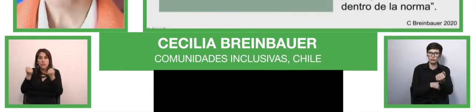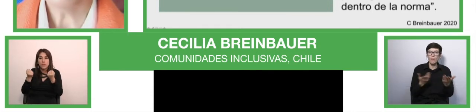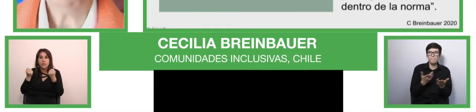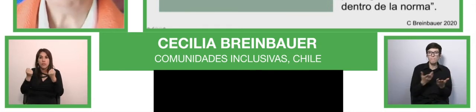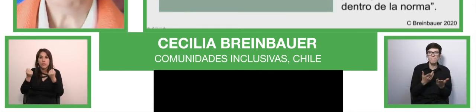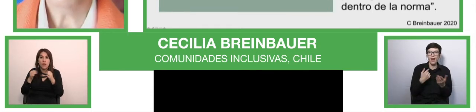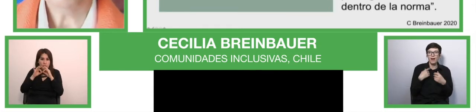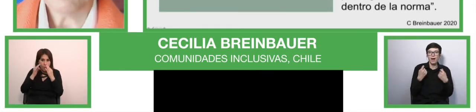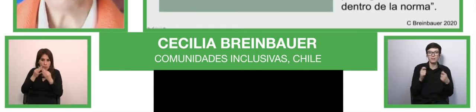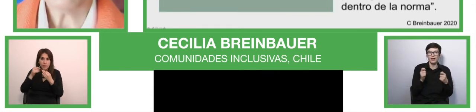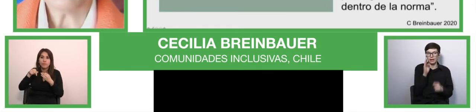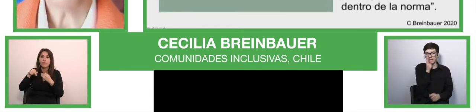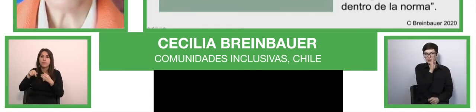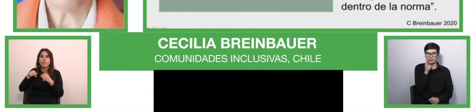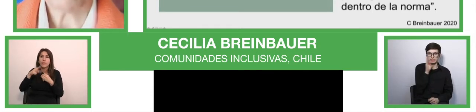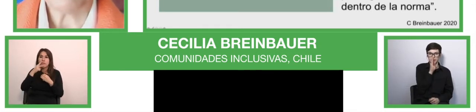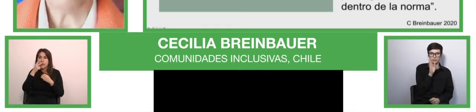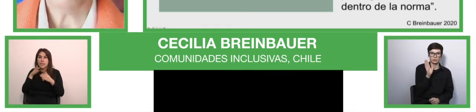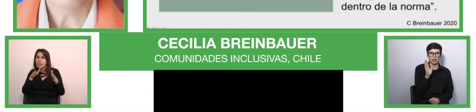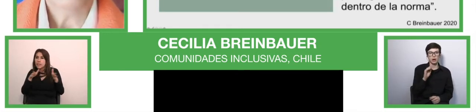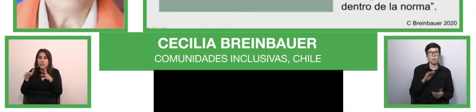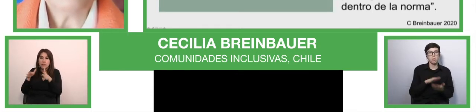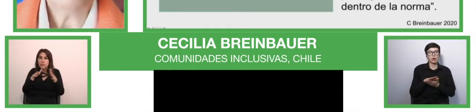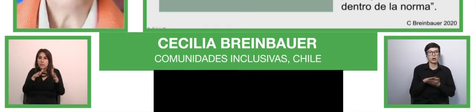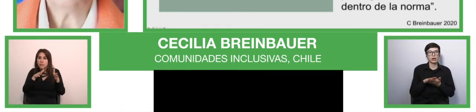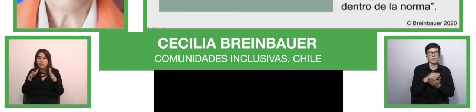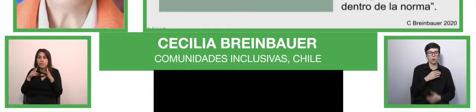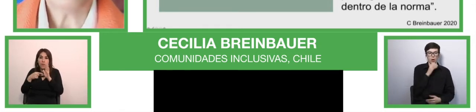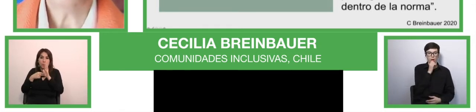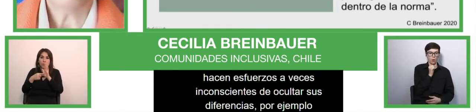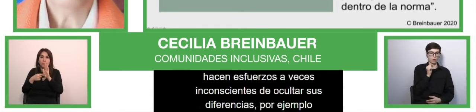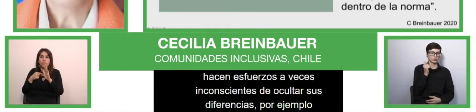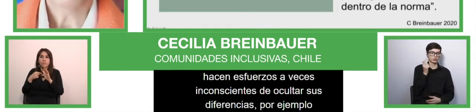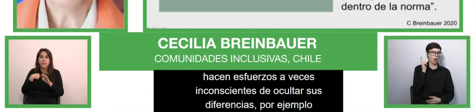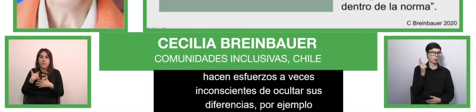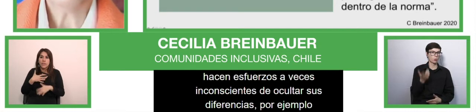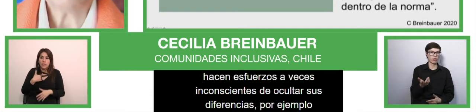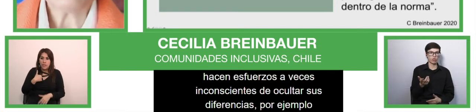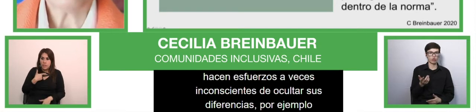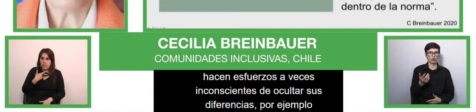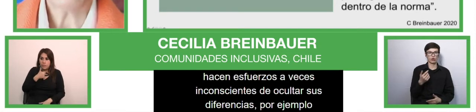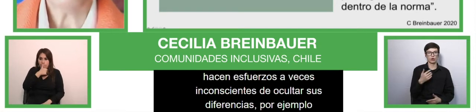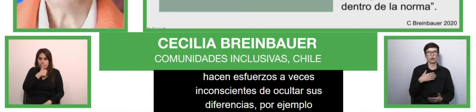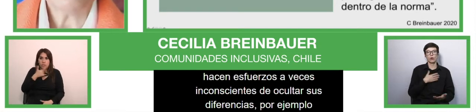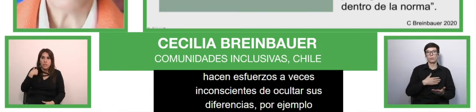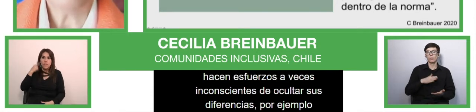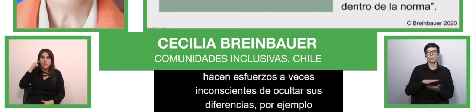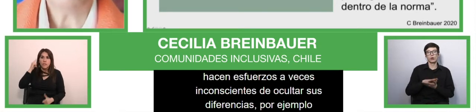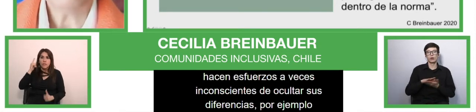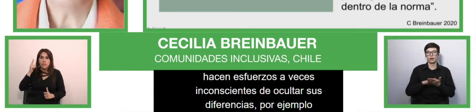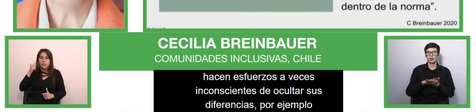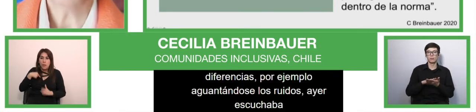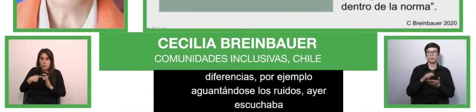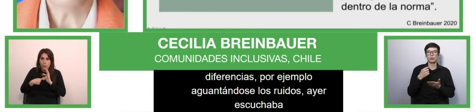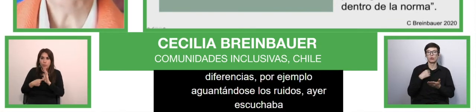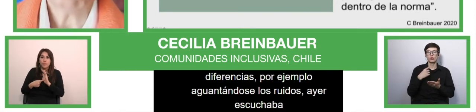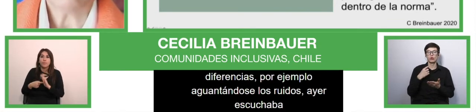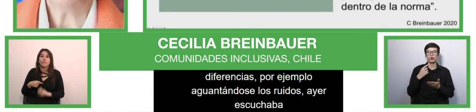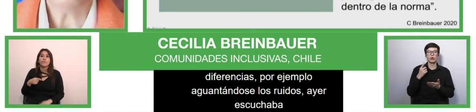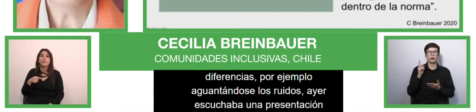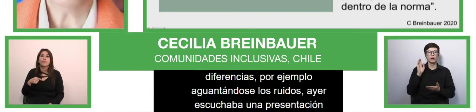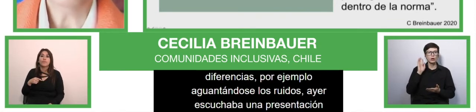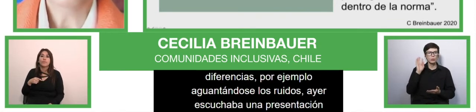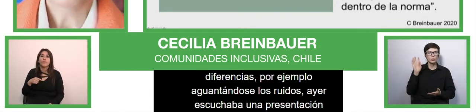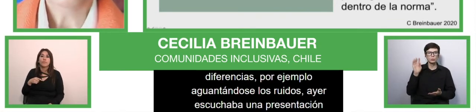por ejemplo aguantándose los ruidos ayer escuchaba una presentación de un querido amigo